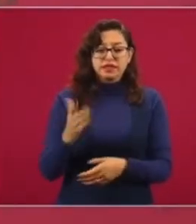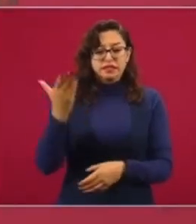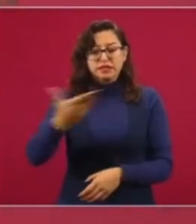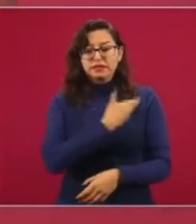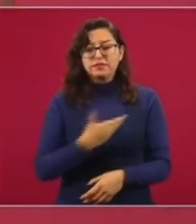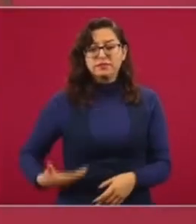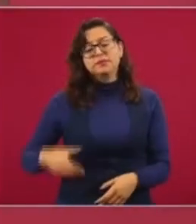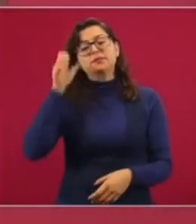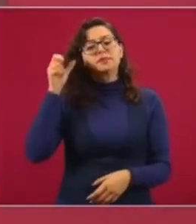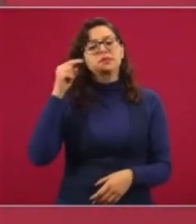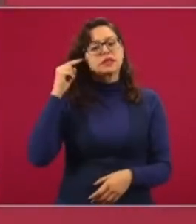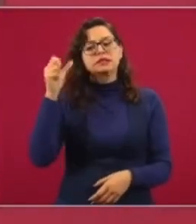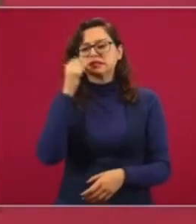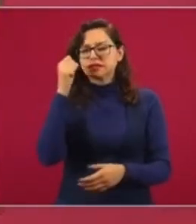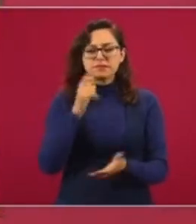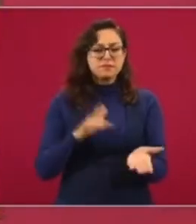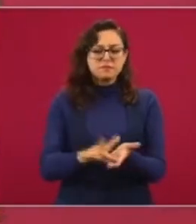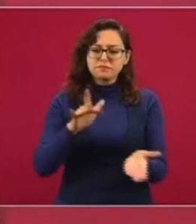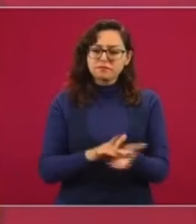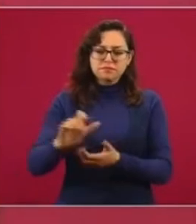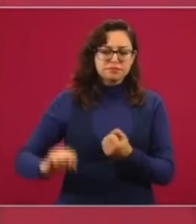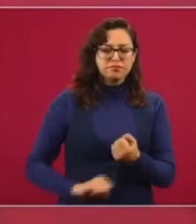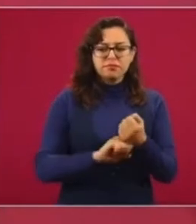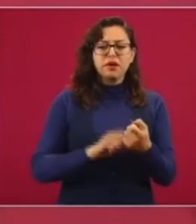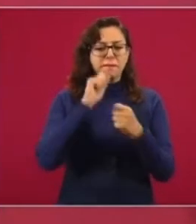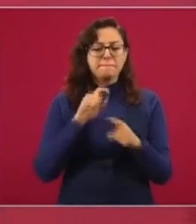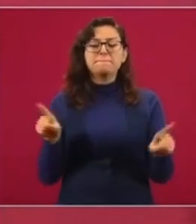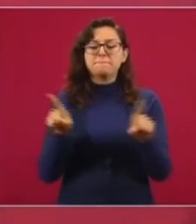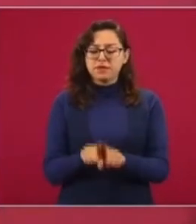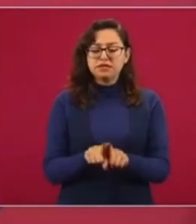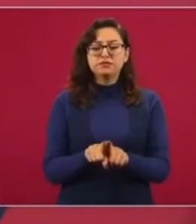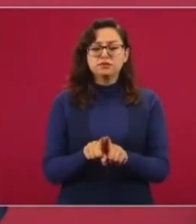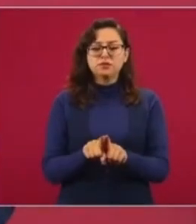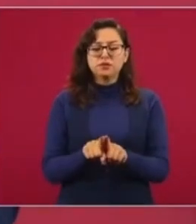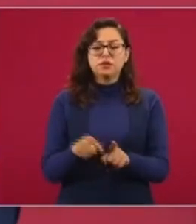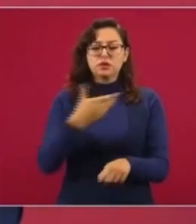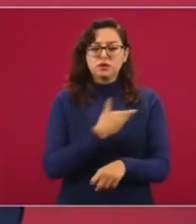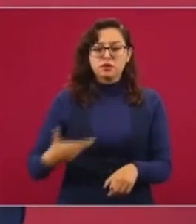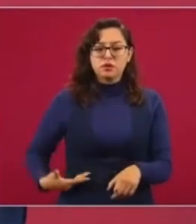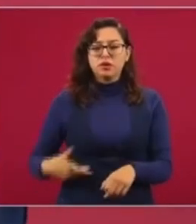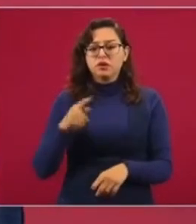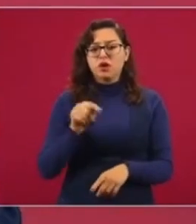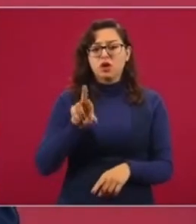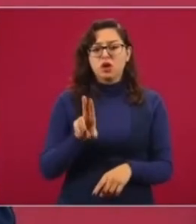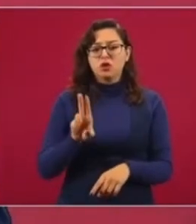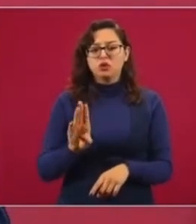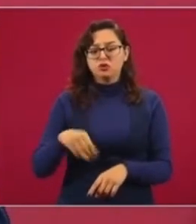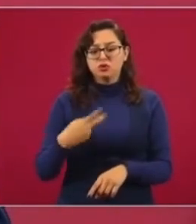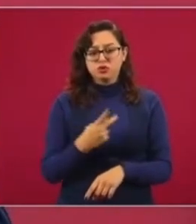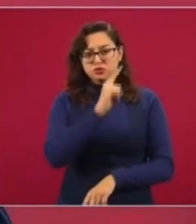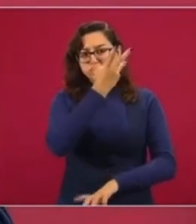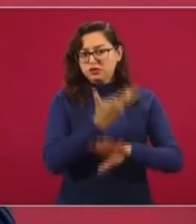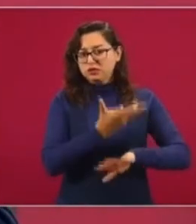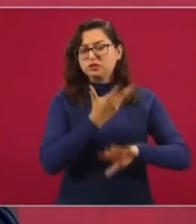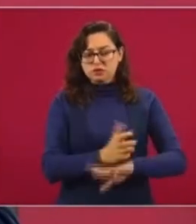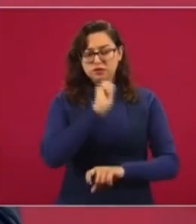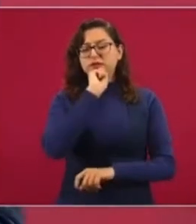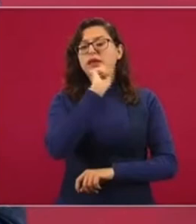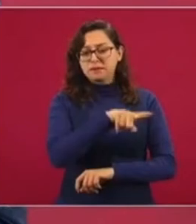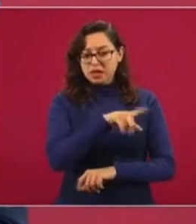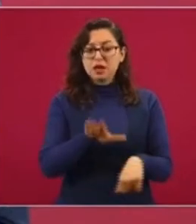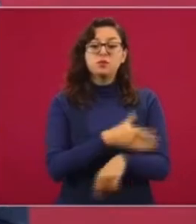de china por su apoyo por su respaldo y agradecer al mismo tiempo al presidente de donald trump de eeuu